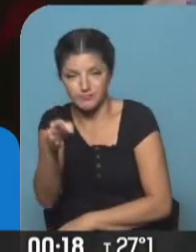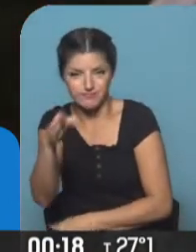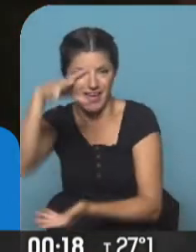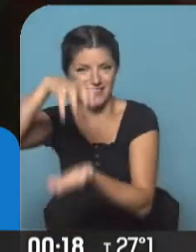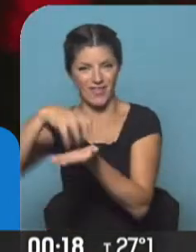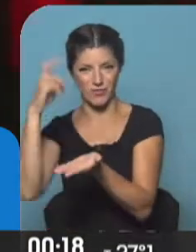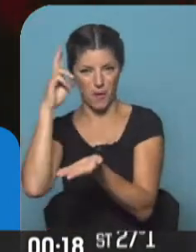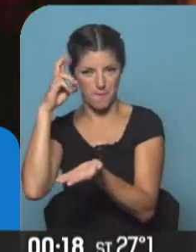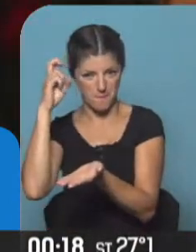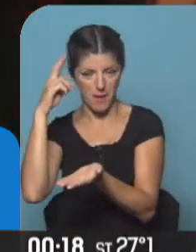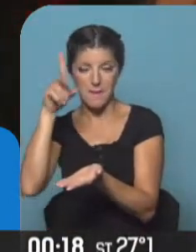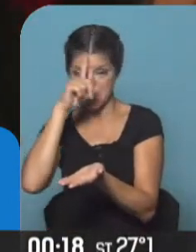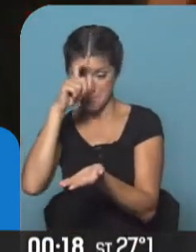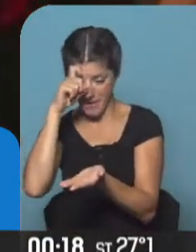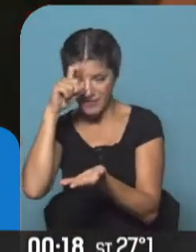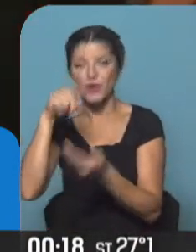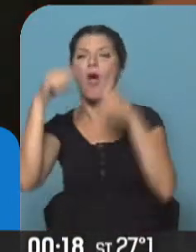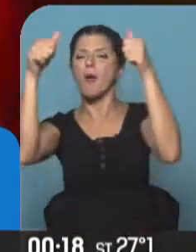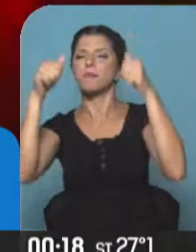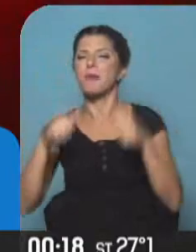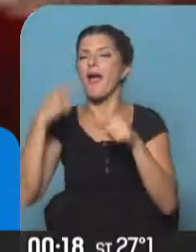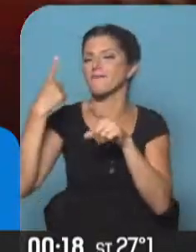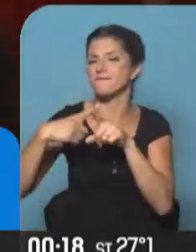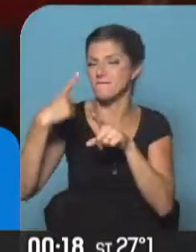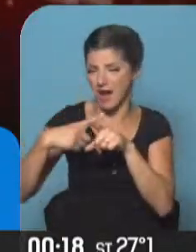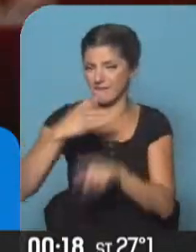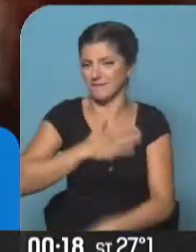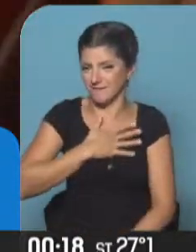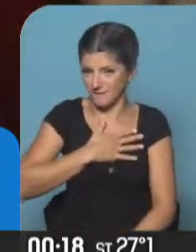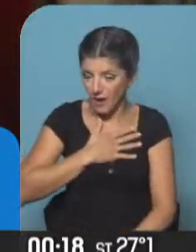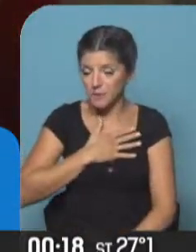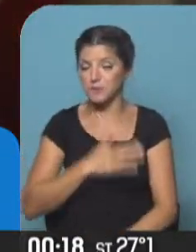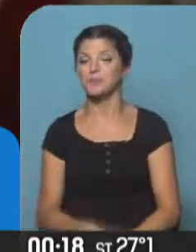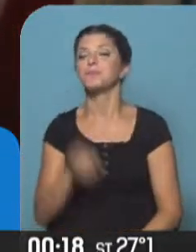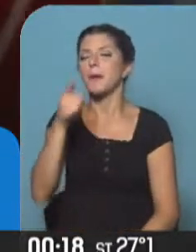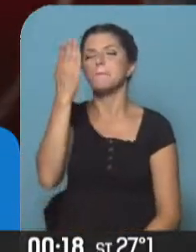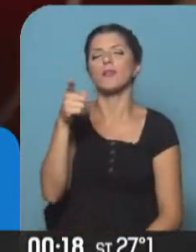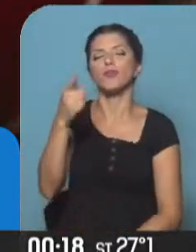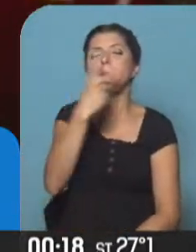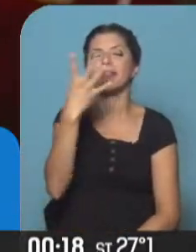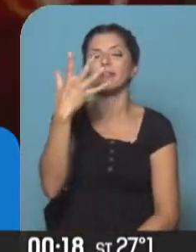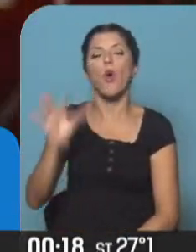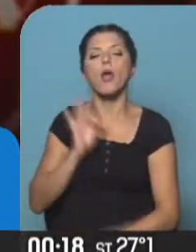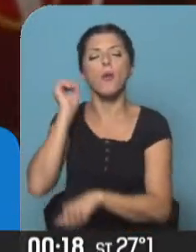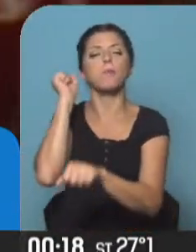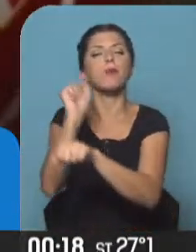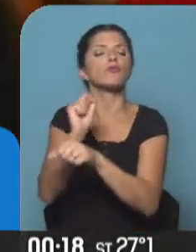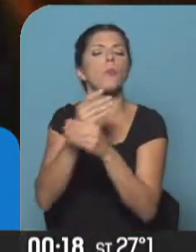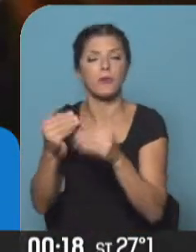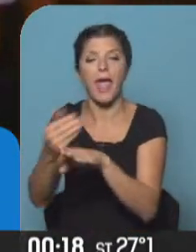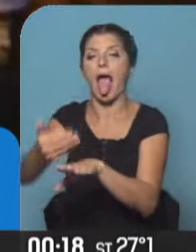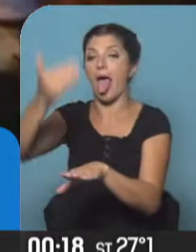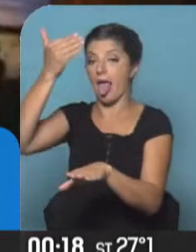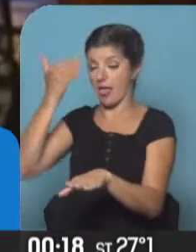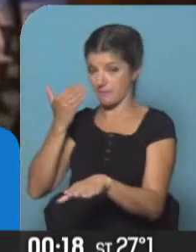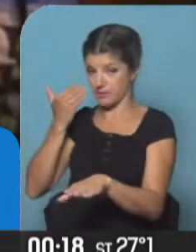con carteles para celebrar la medida. Fujimori fue condenado a 25 años de prisión por la autoría de la matanza